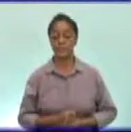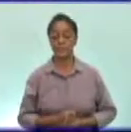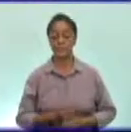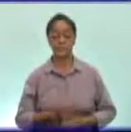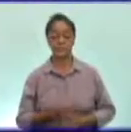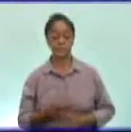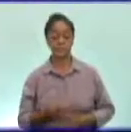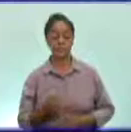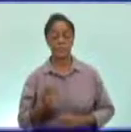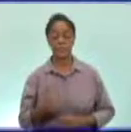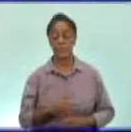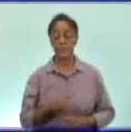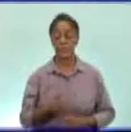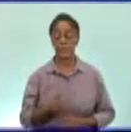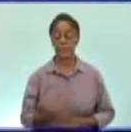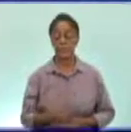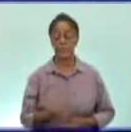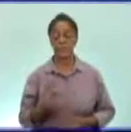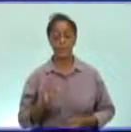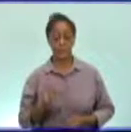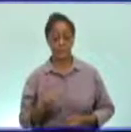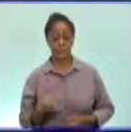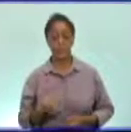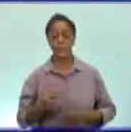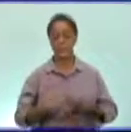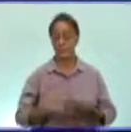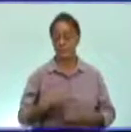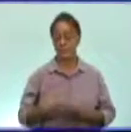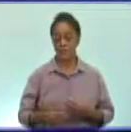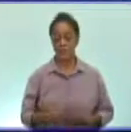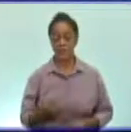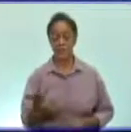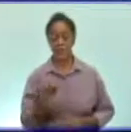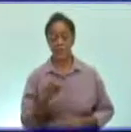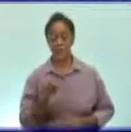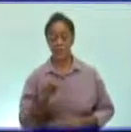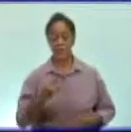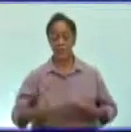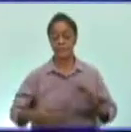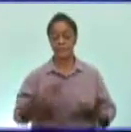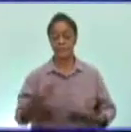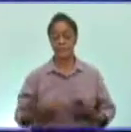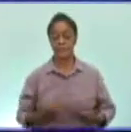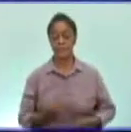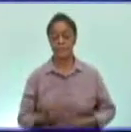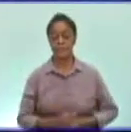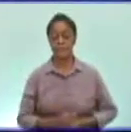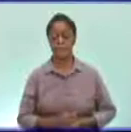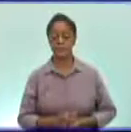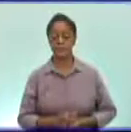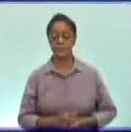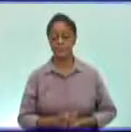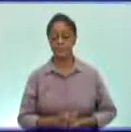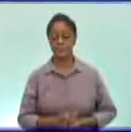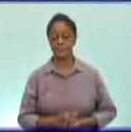hecho esta aclaración, les propongo realizar la segunda actividad.